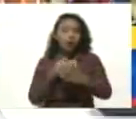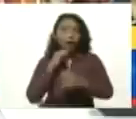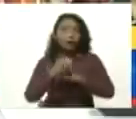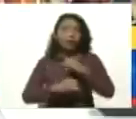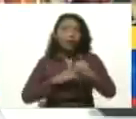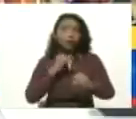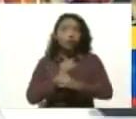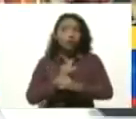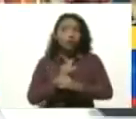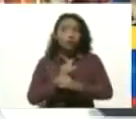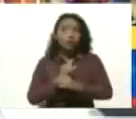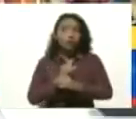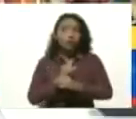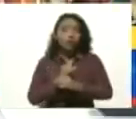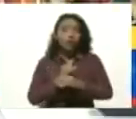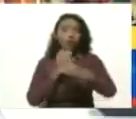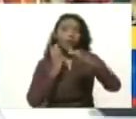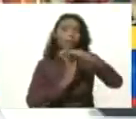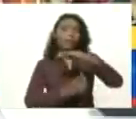Internacional de Migración,